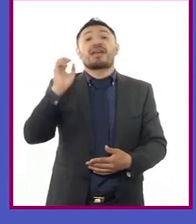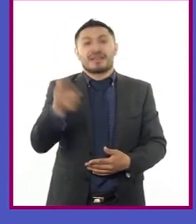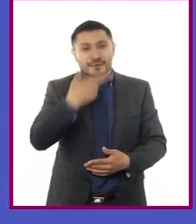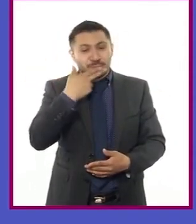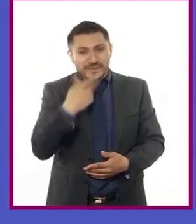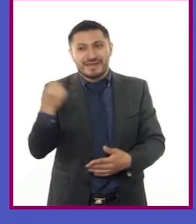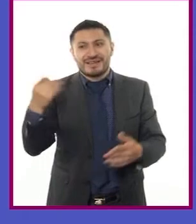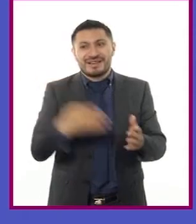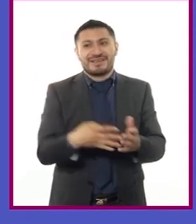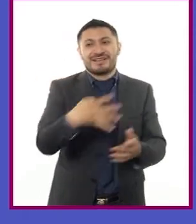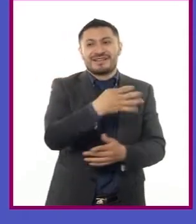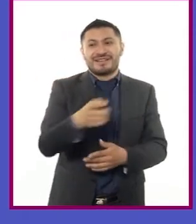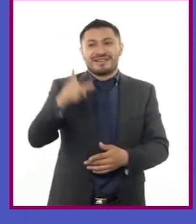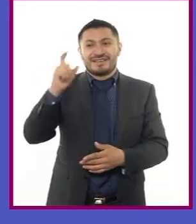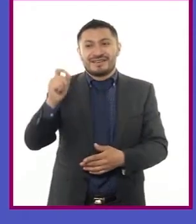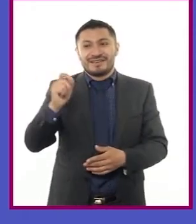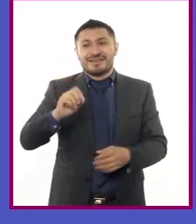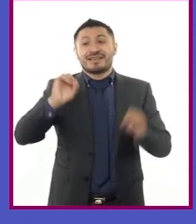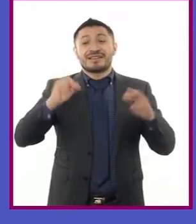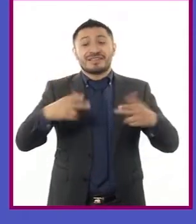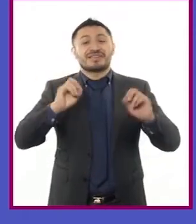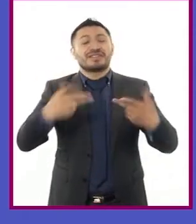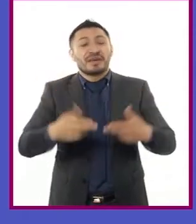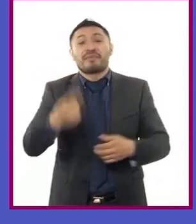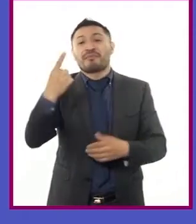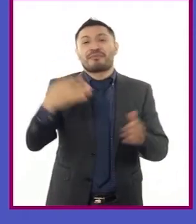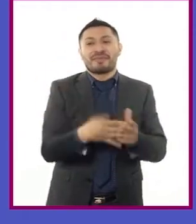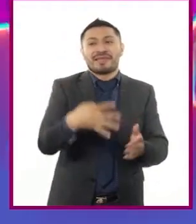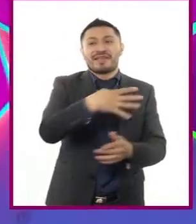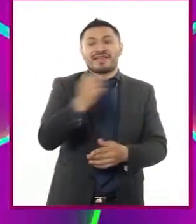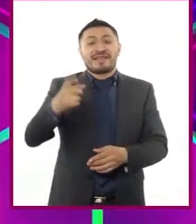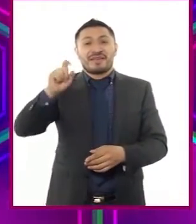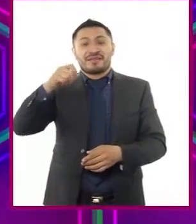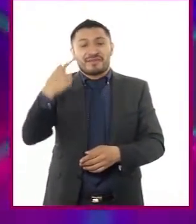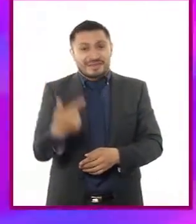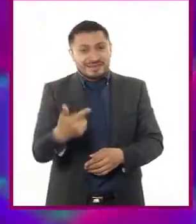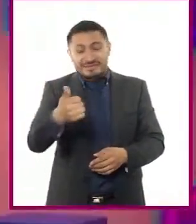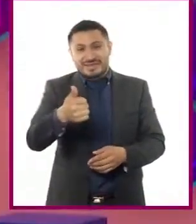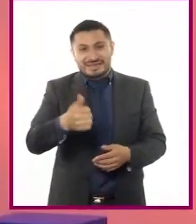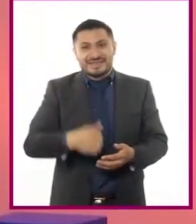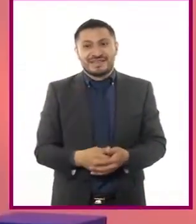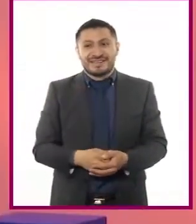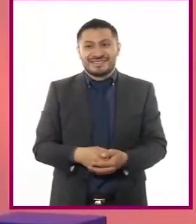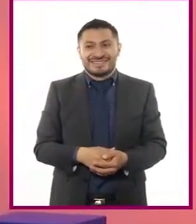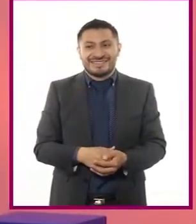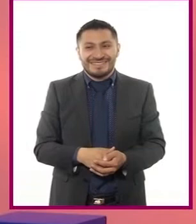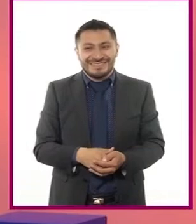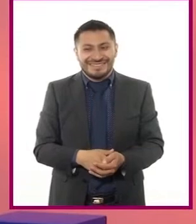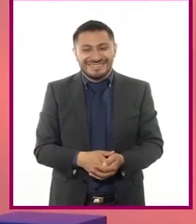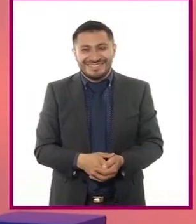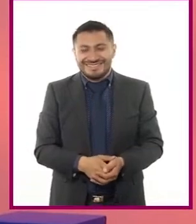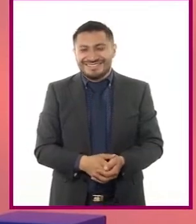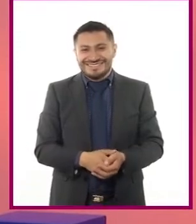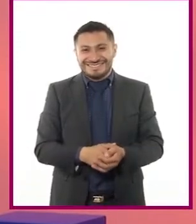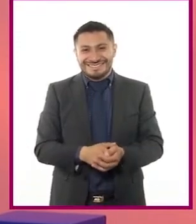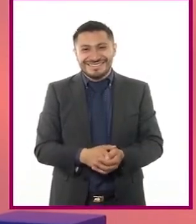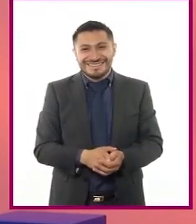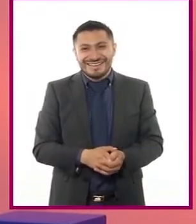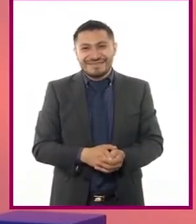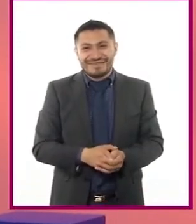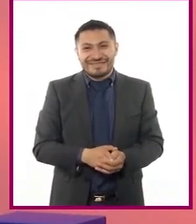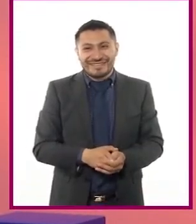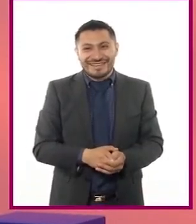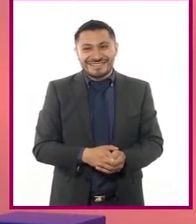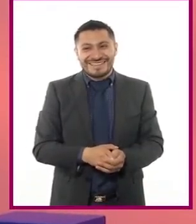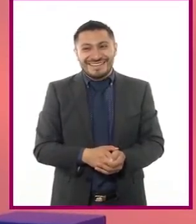1926. Sus padres fueron Julio Sabines y Luz Gutiérrez. Muy bien. Detengámonos aquí por un